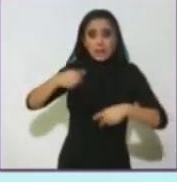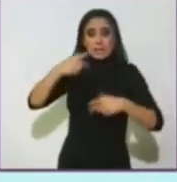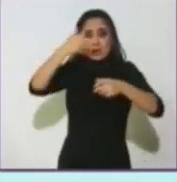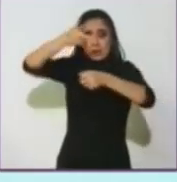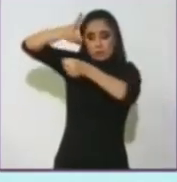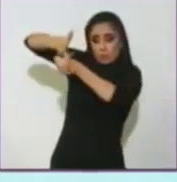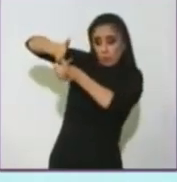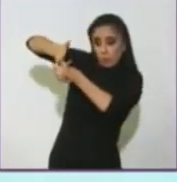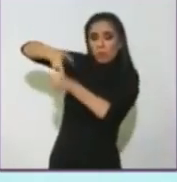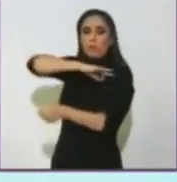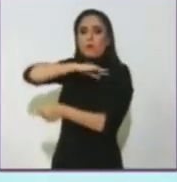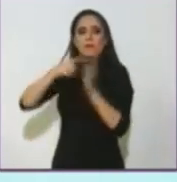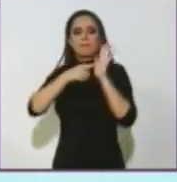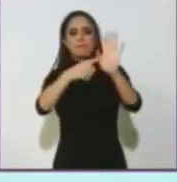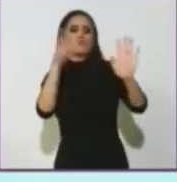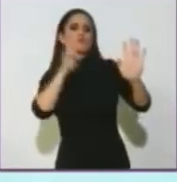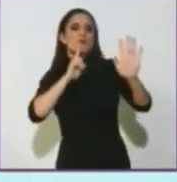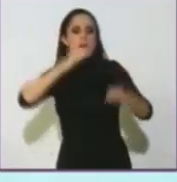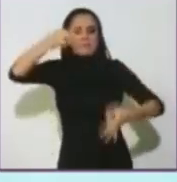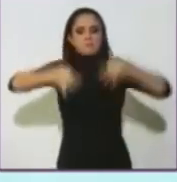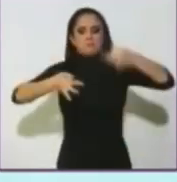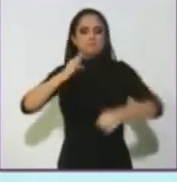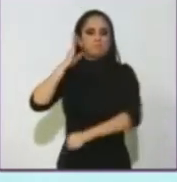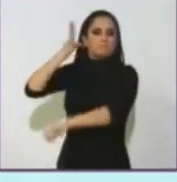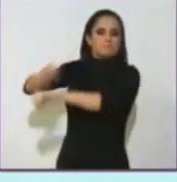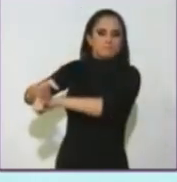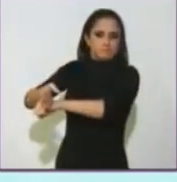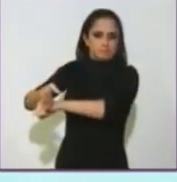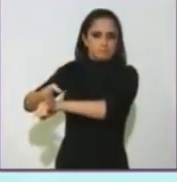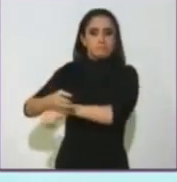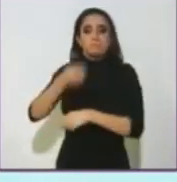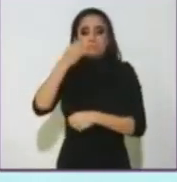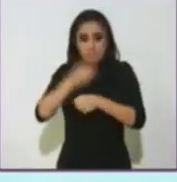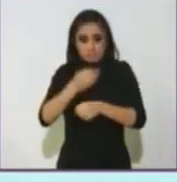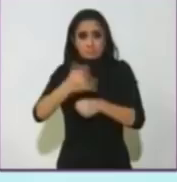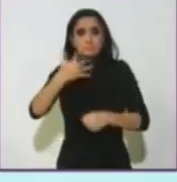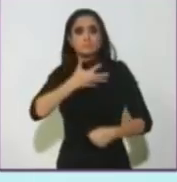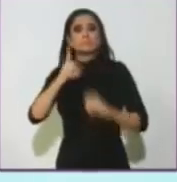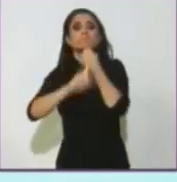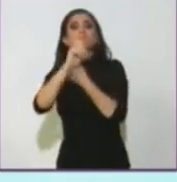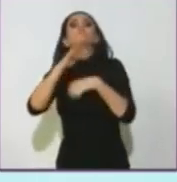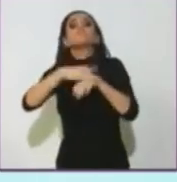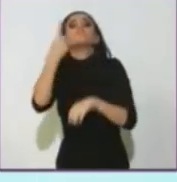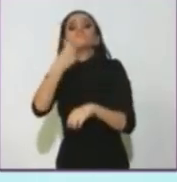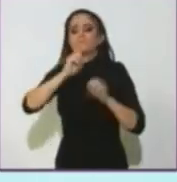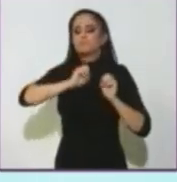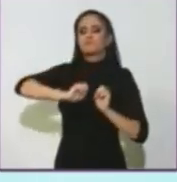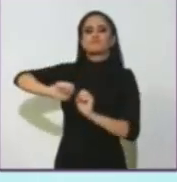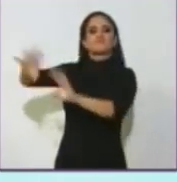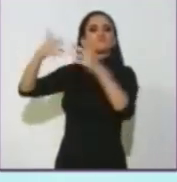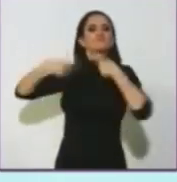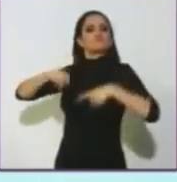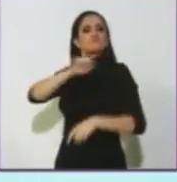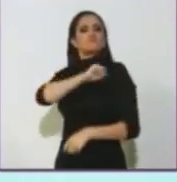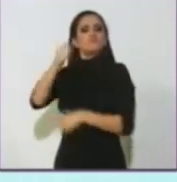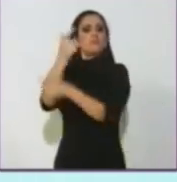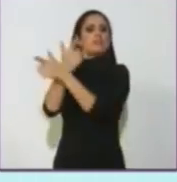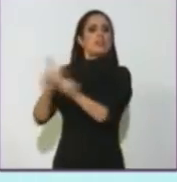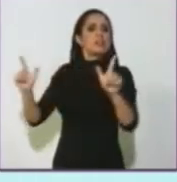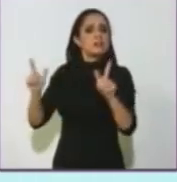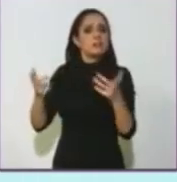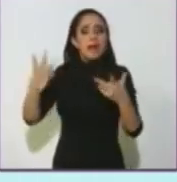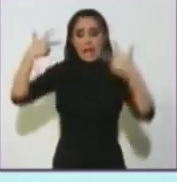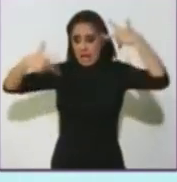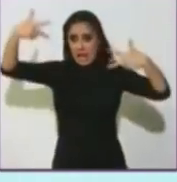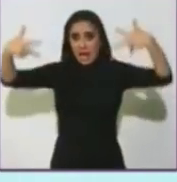procesos judiciales y poder sancionar el problema que tenemos ahora es precisamente la impunidad las cámaras están pero justamente